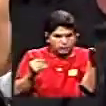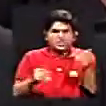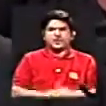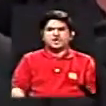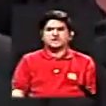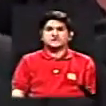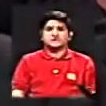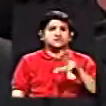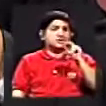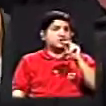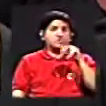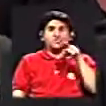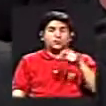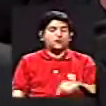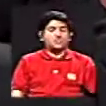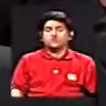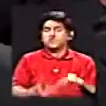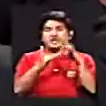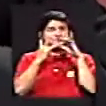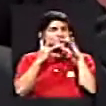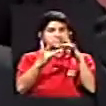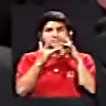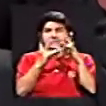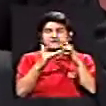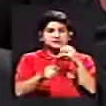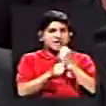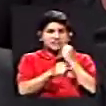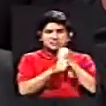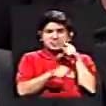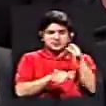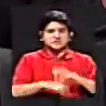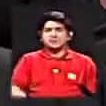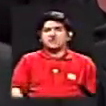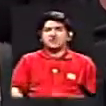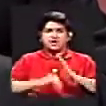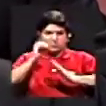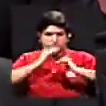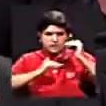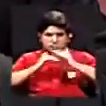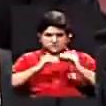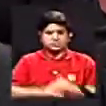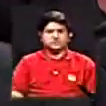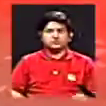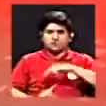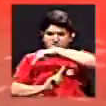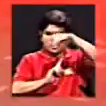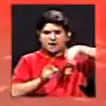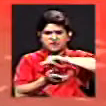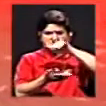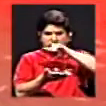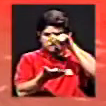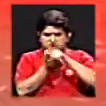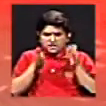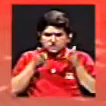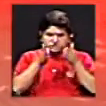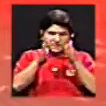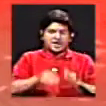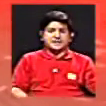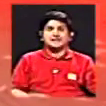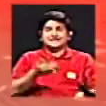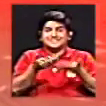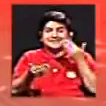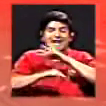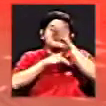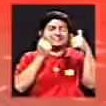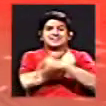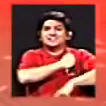vamos a ver que no son exclusivos de esta obra de infraestructura en la vía de circunvalación, sino que existe prácticamente